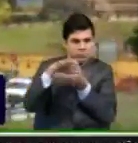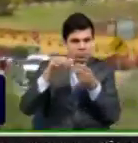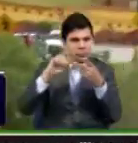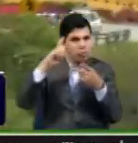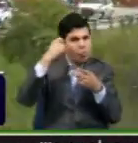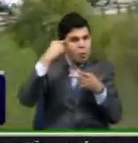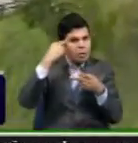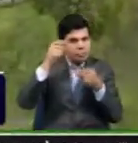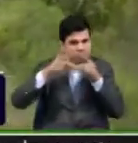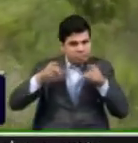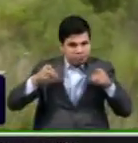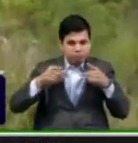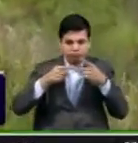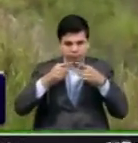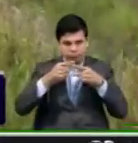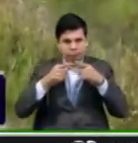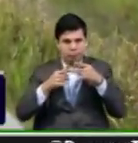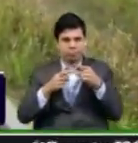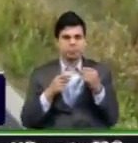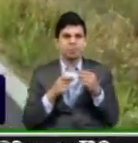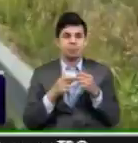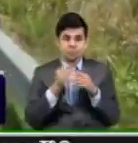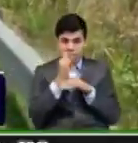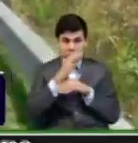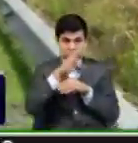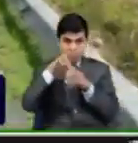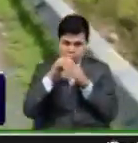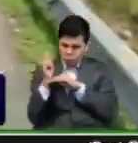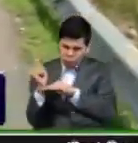la gente. El canal TRO transmitirá en vivo y en directo todo el recorrido de esta nueva justa deportiva.